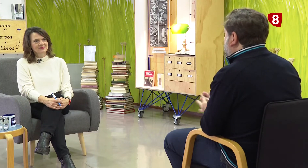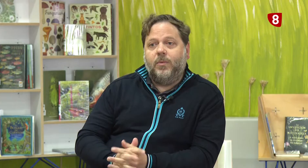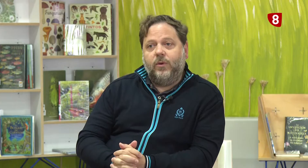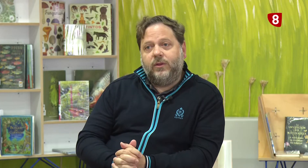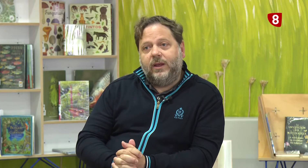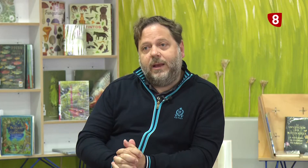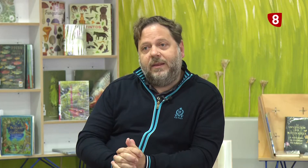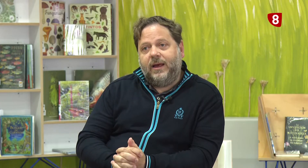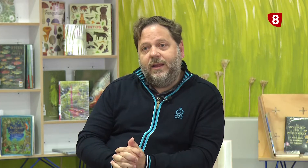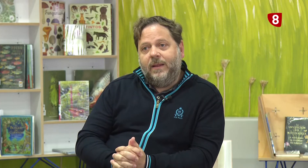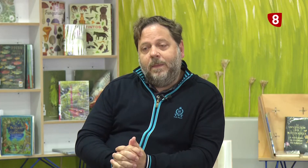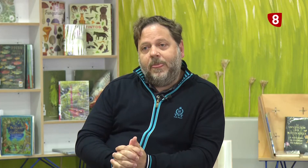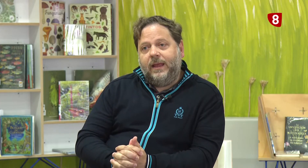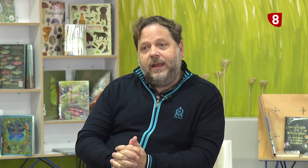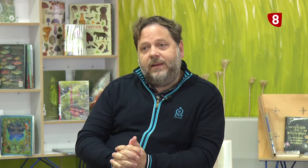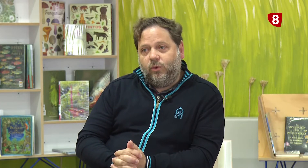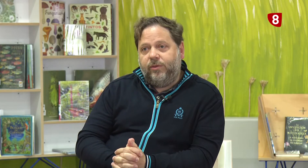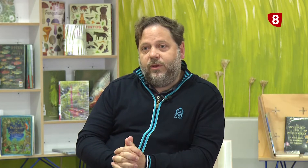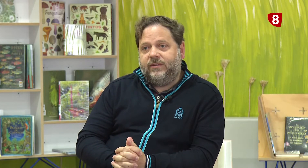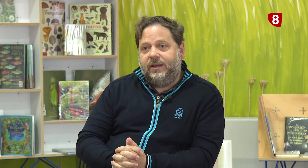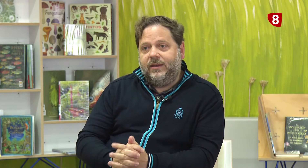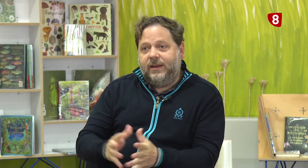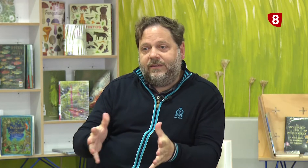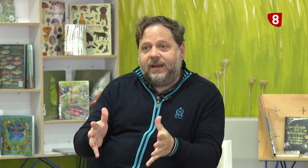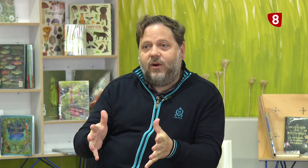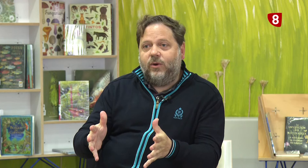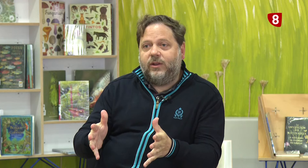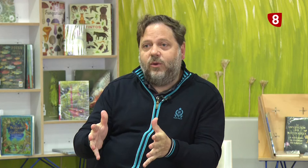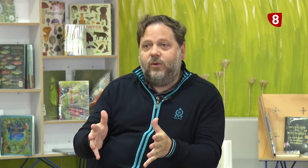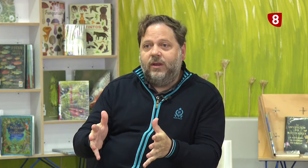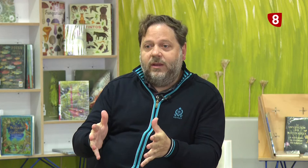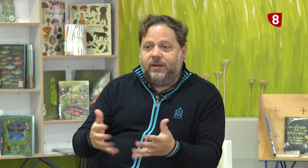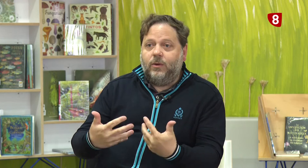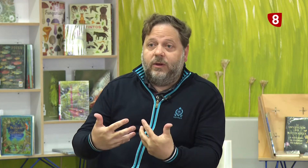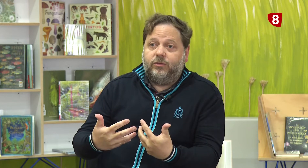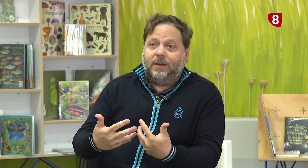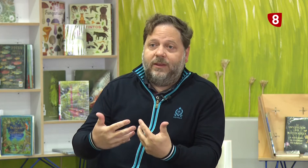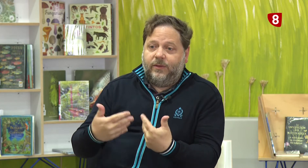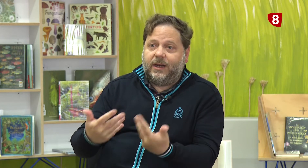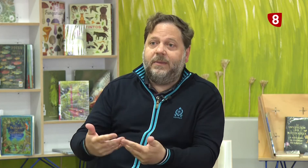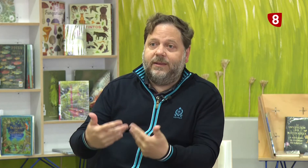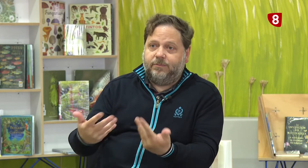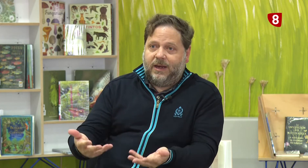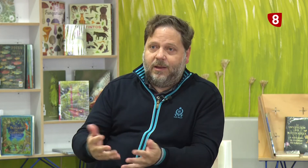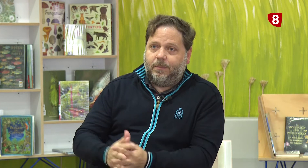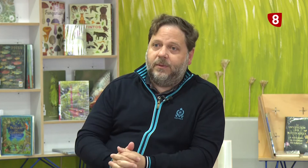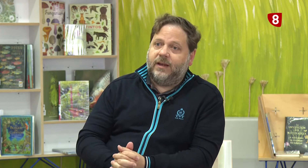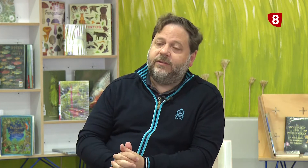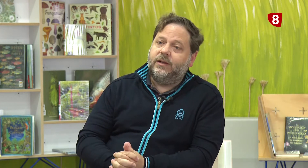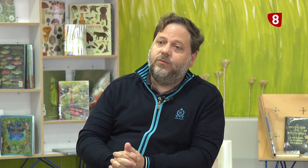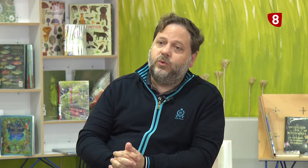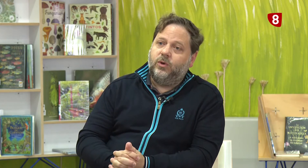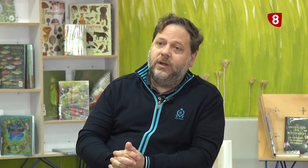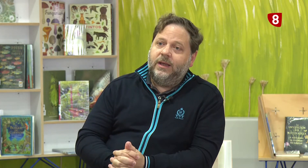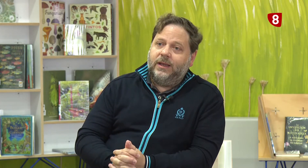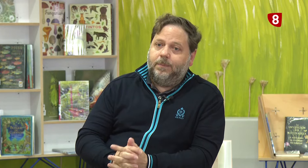creo que poco a poco dándole cabida y soluciones en ese cajón a todo, nos ha valido de herramientas para aprovechar